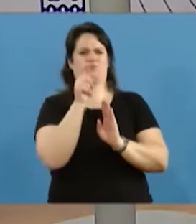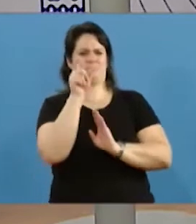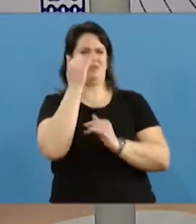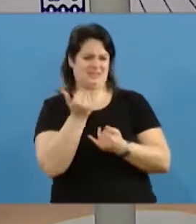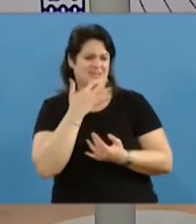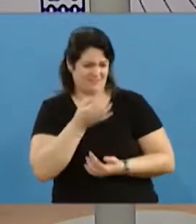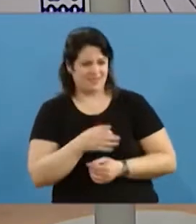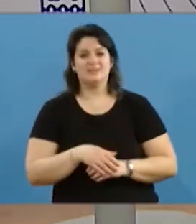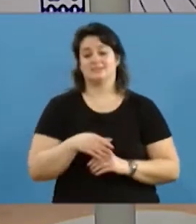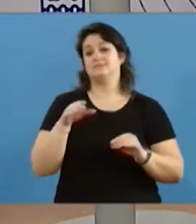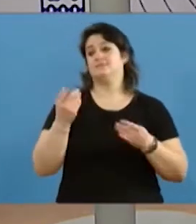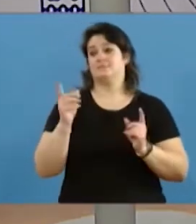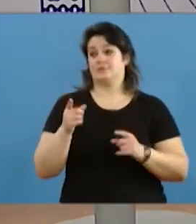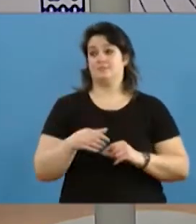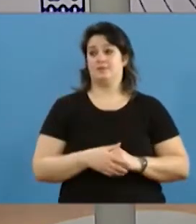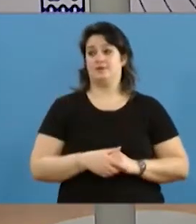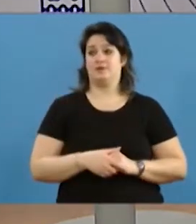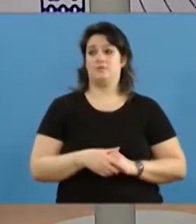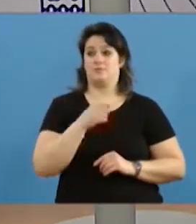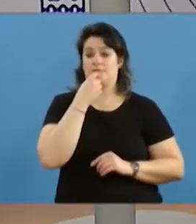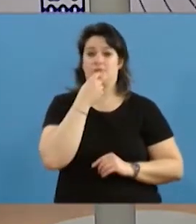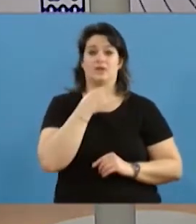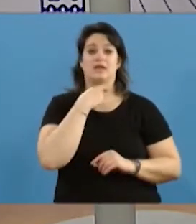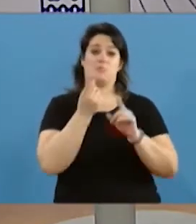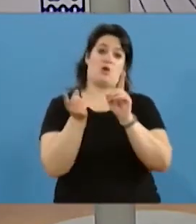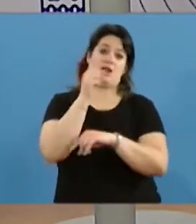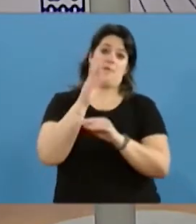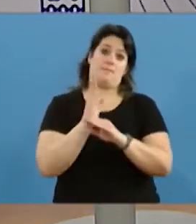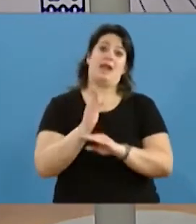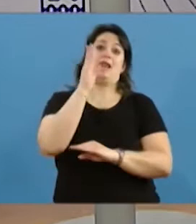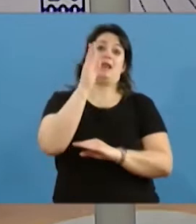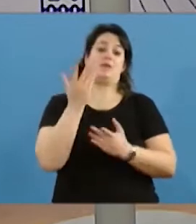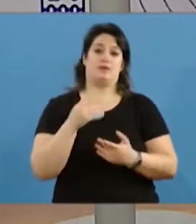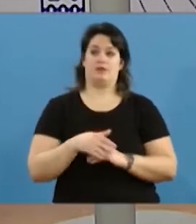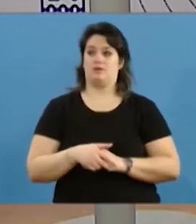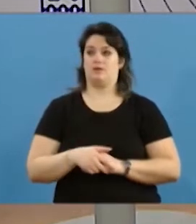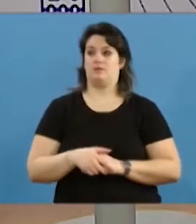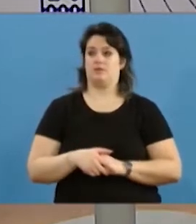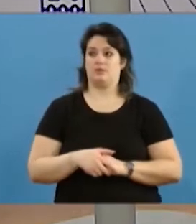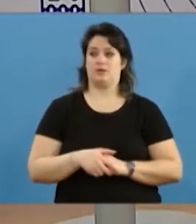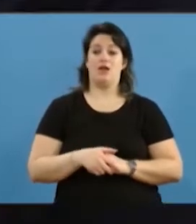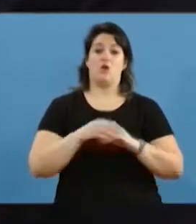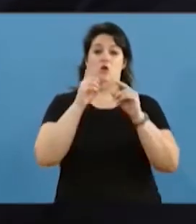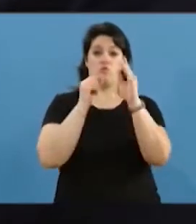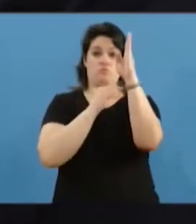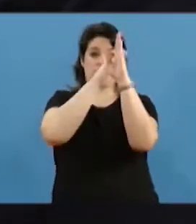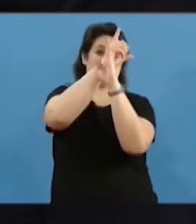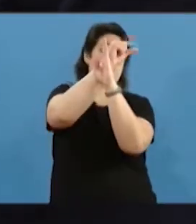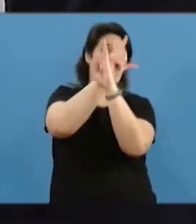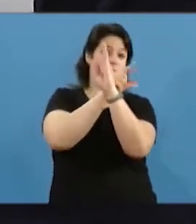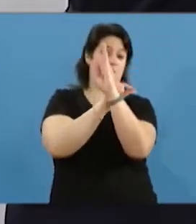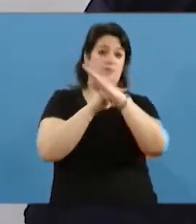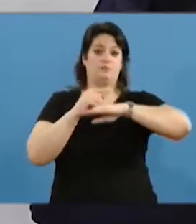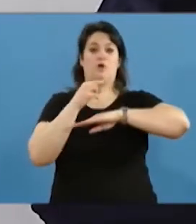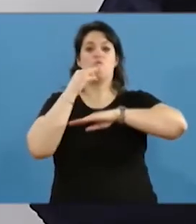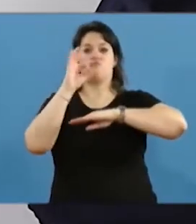Exacto. En este caso, Sofi, si hubiéramos querido hacer esto, ¿qué tendríamos que haber hecho? Tendríamos que haber puesto los números acá. Ajá. Y